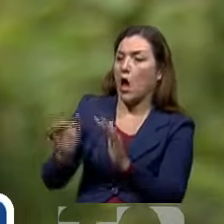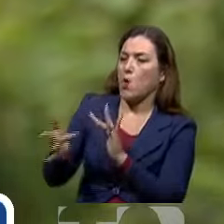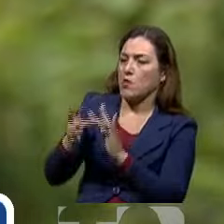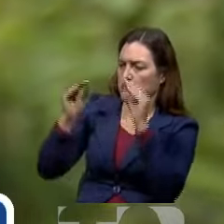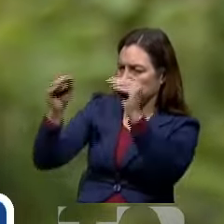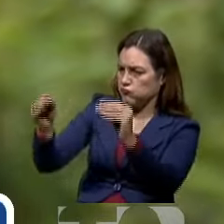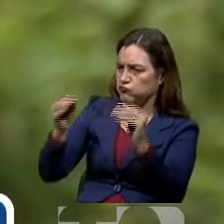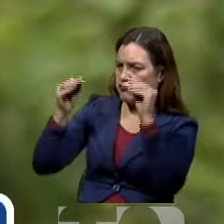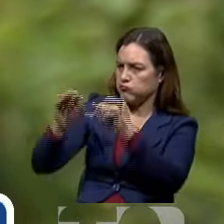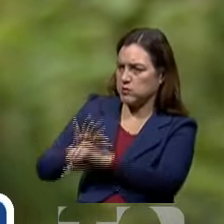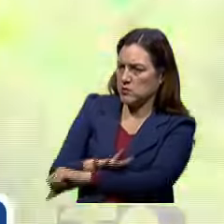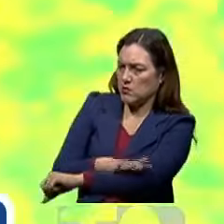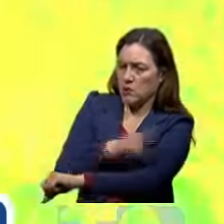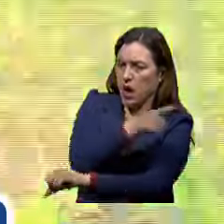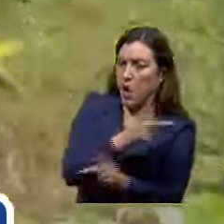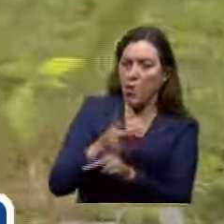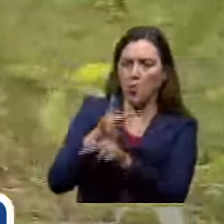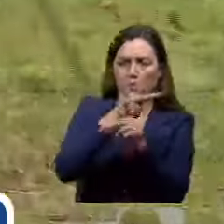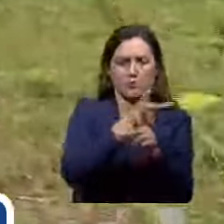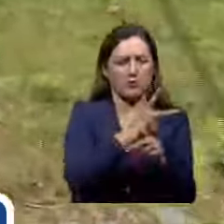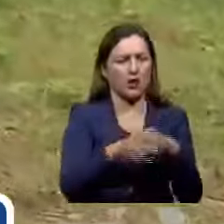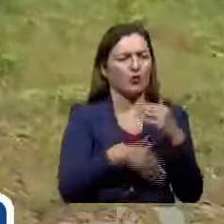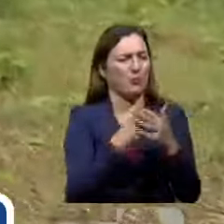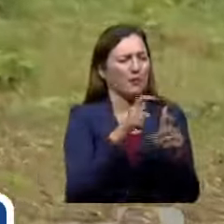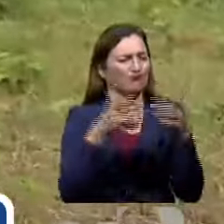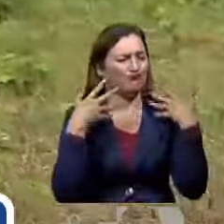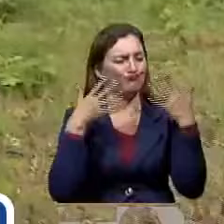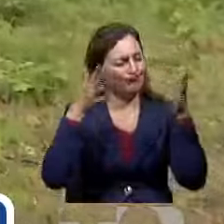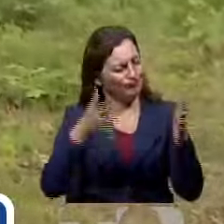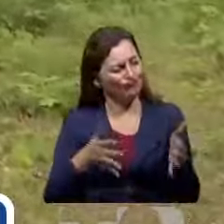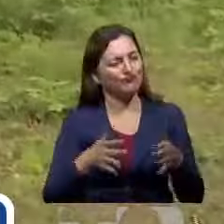es para todos los guayaquileños precisamente.